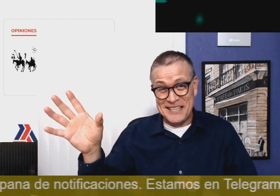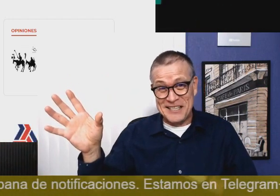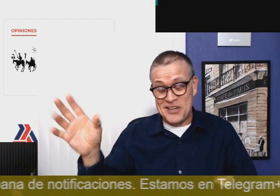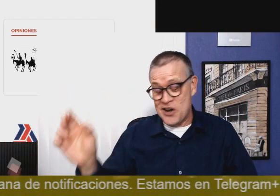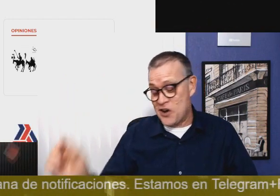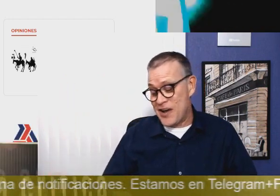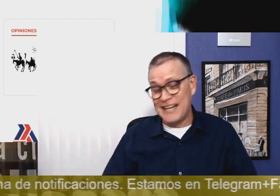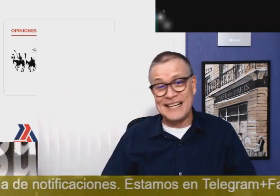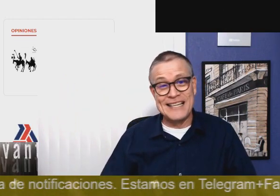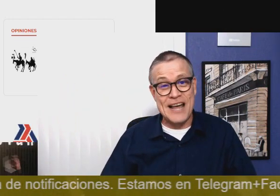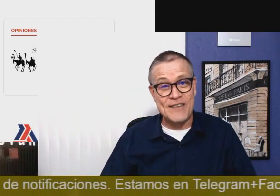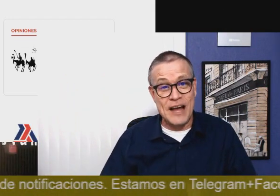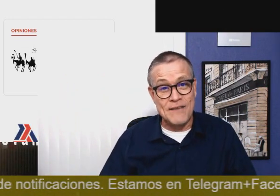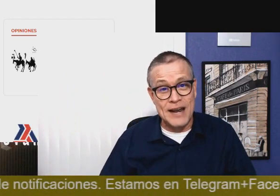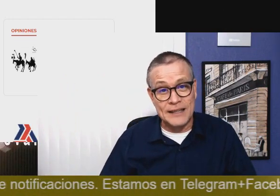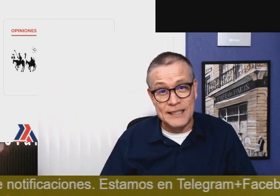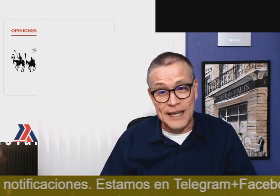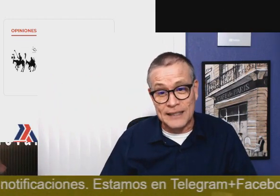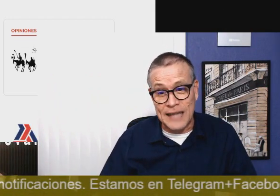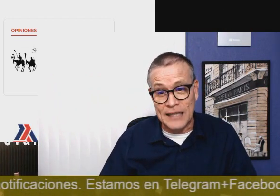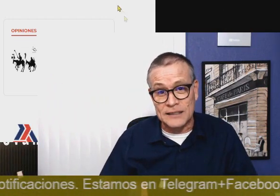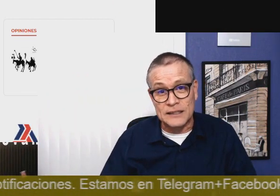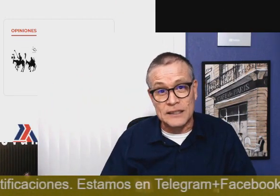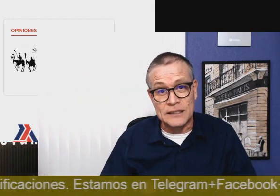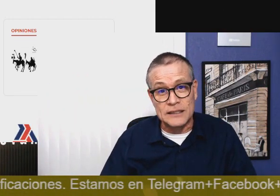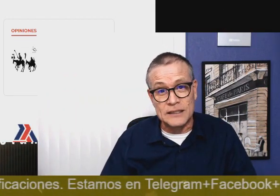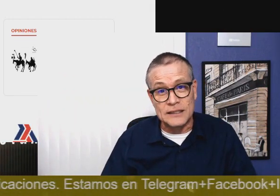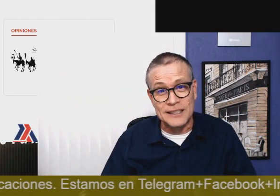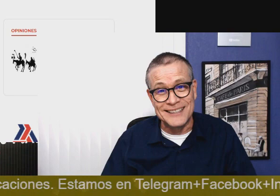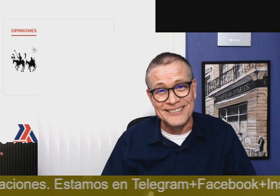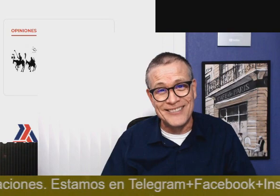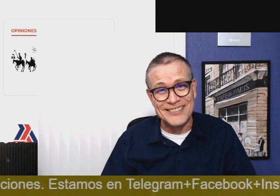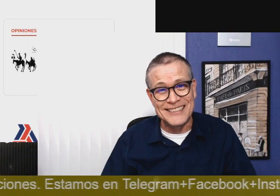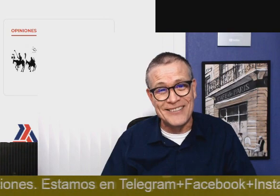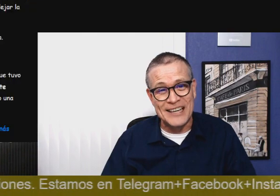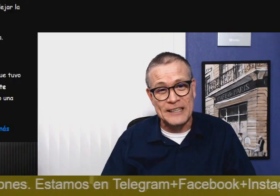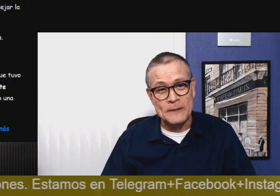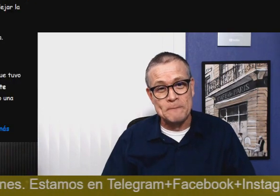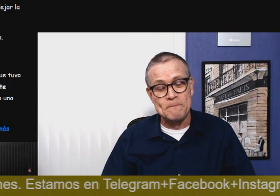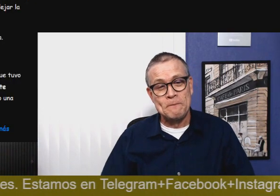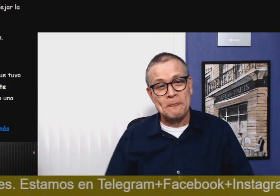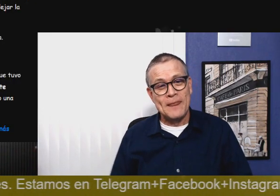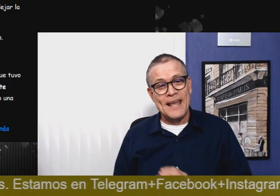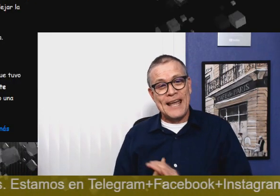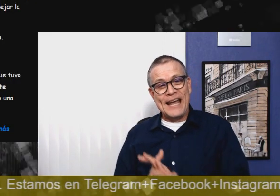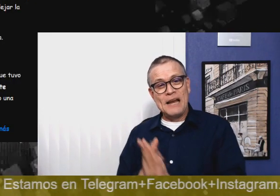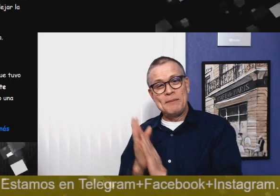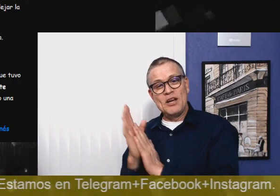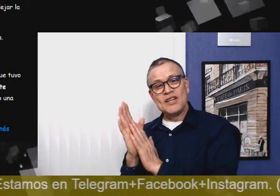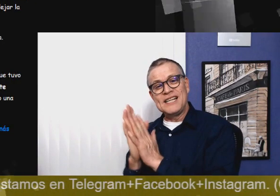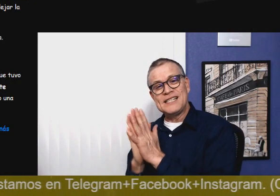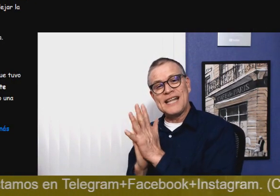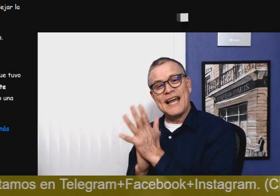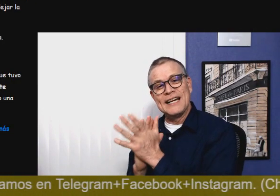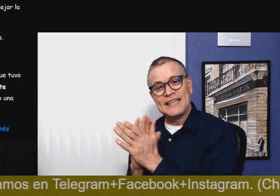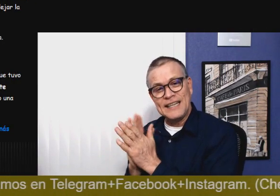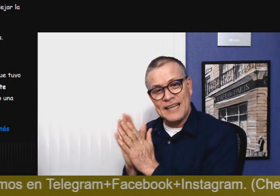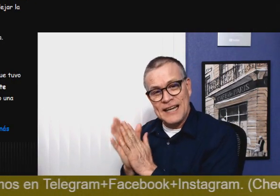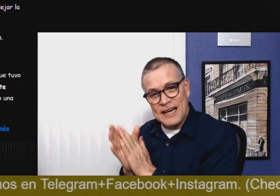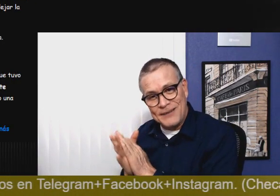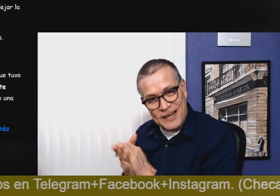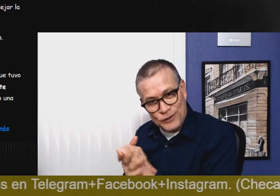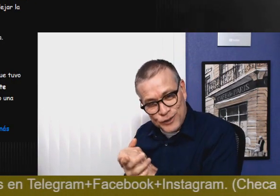No, anda brava la tía Tatis. Vamos a ver. El periodista